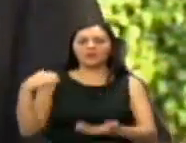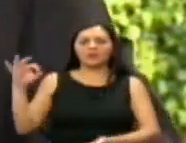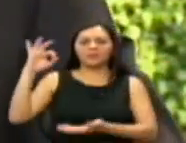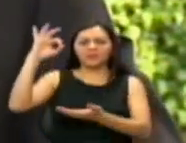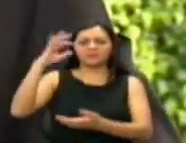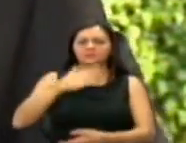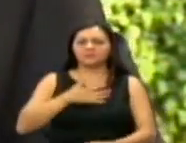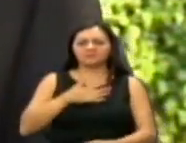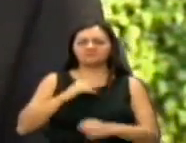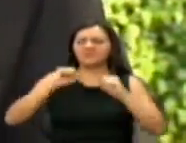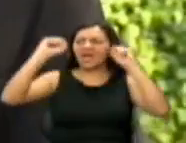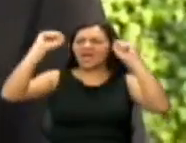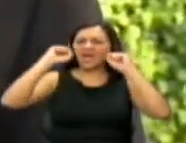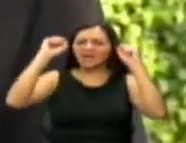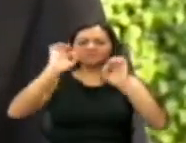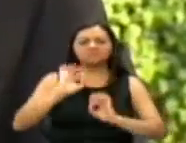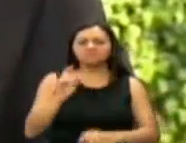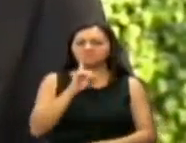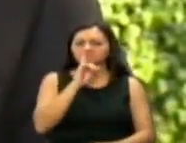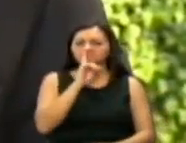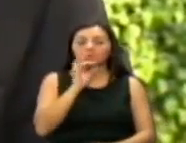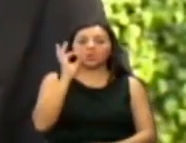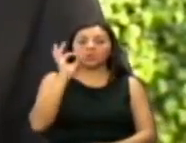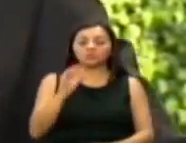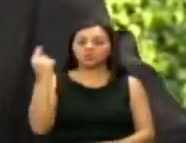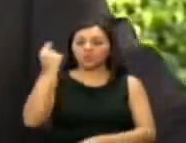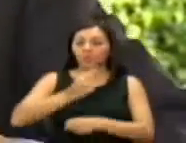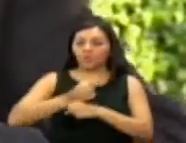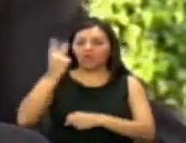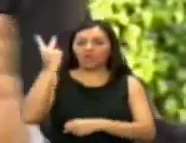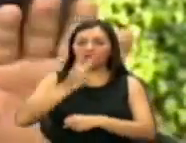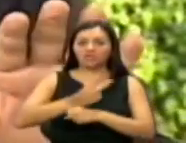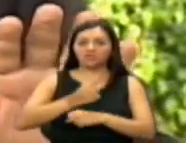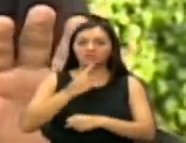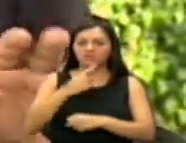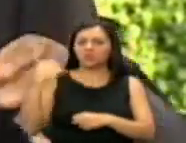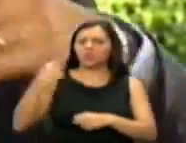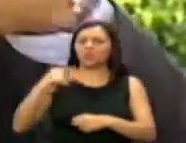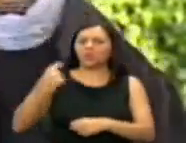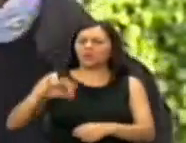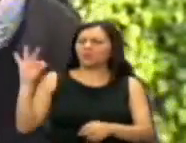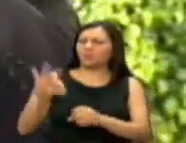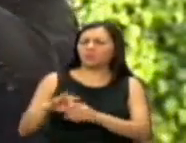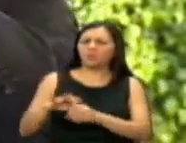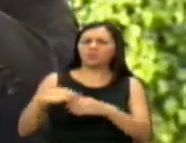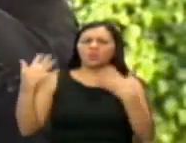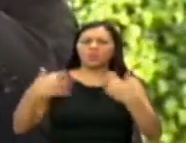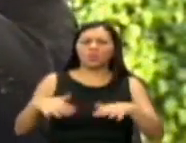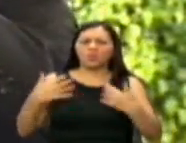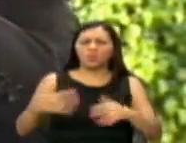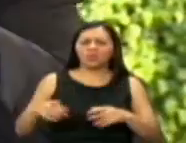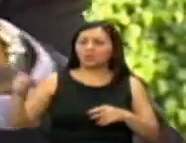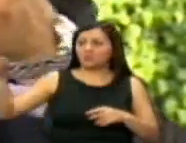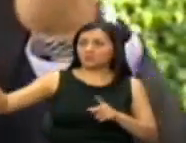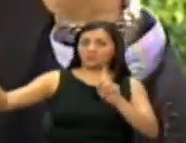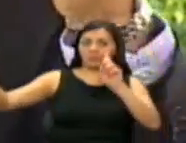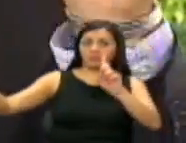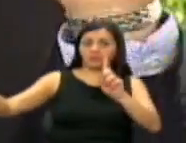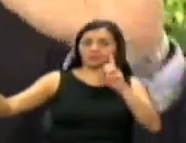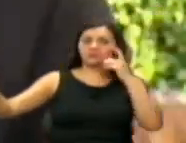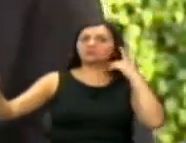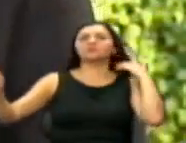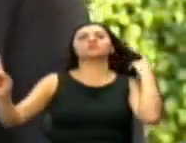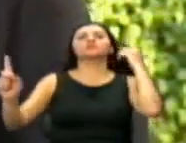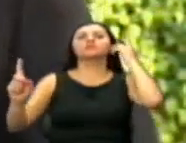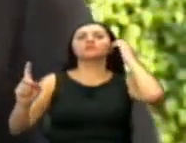hacía bulla. Y usted veía un día antes, dos días antes de las elecciones, y no iban a dar 10-1, porque las caravanas de mis opositores, que además en esa